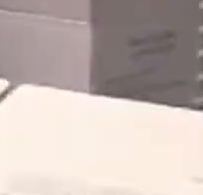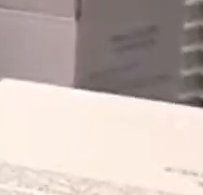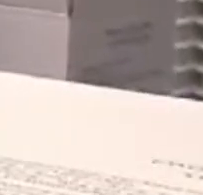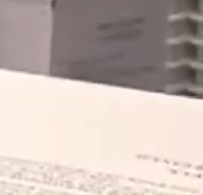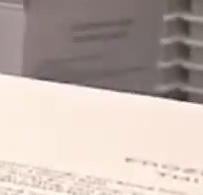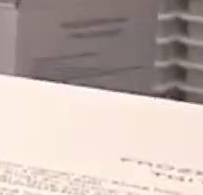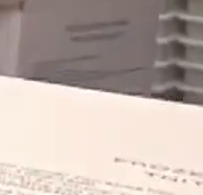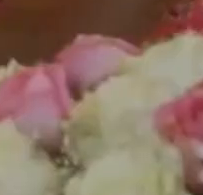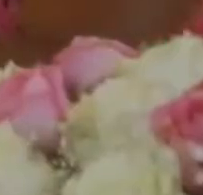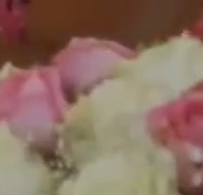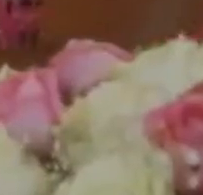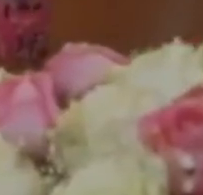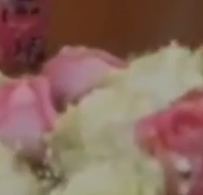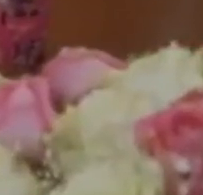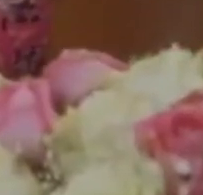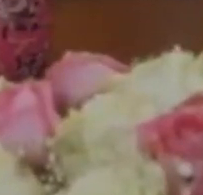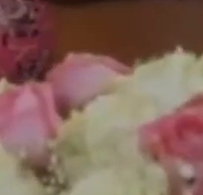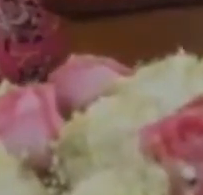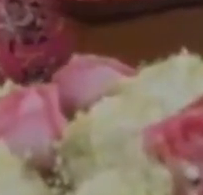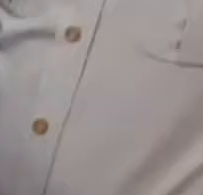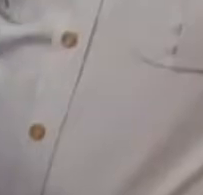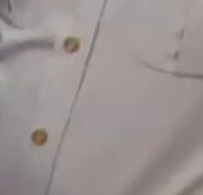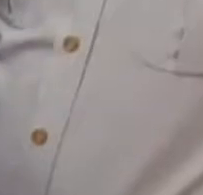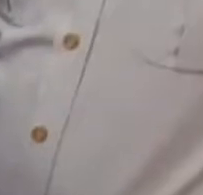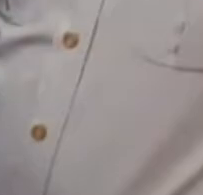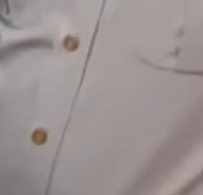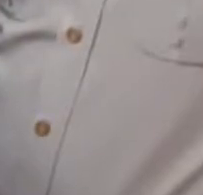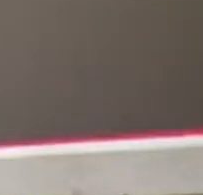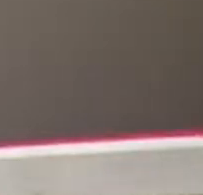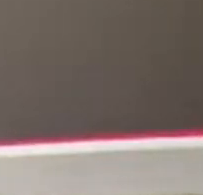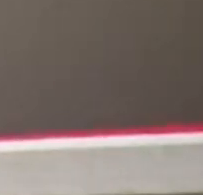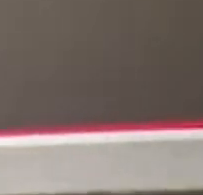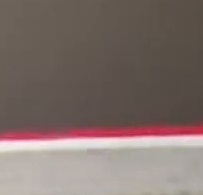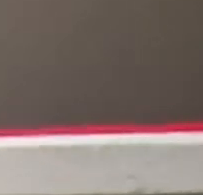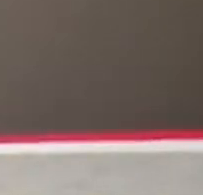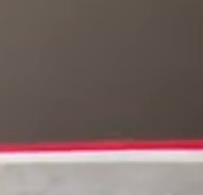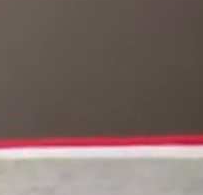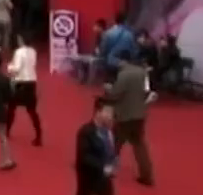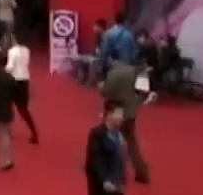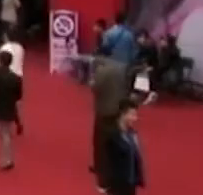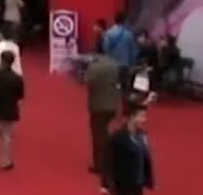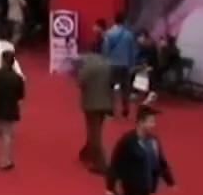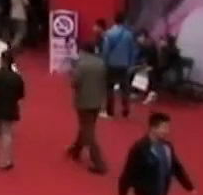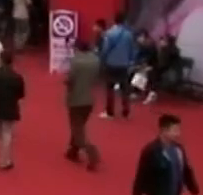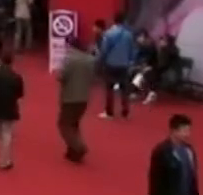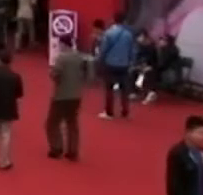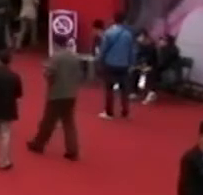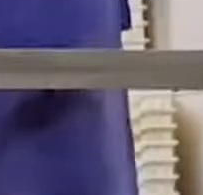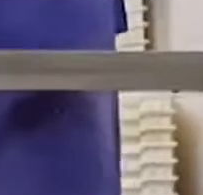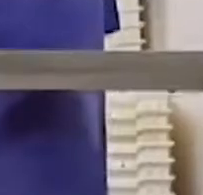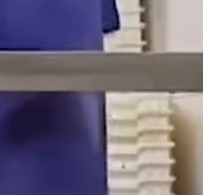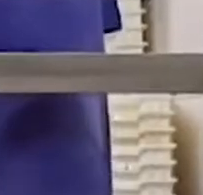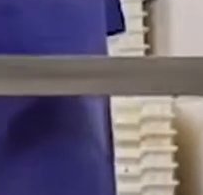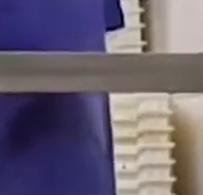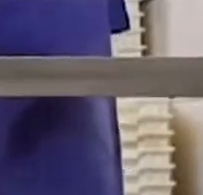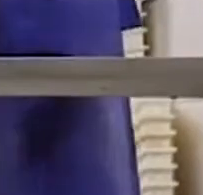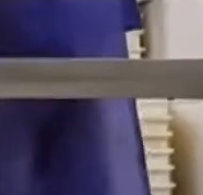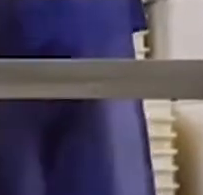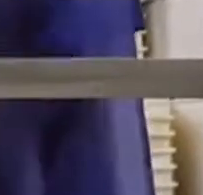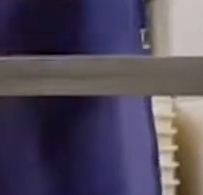esclavos modernos en todos los rincones del mundo. Este sábado 22 de febrero a las 7 de la